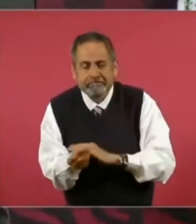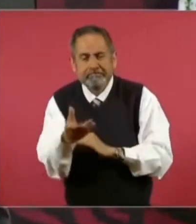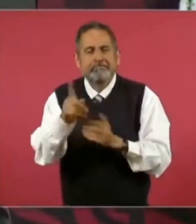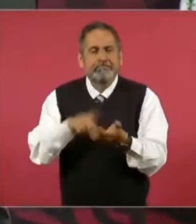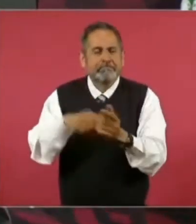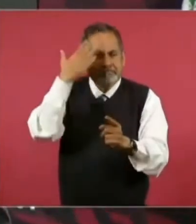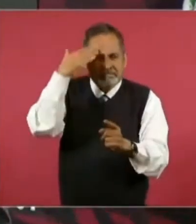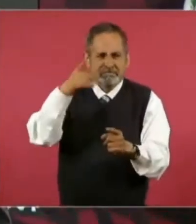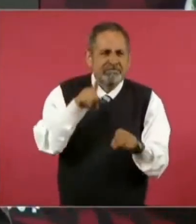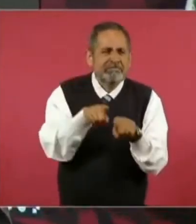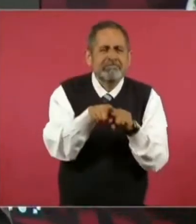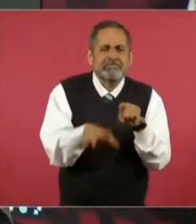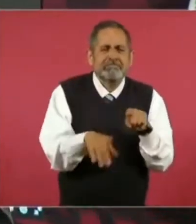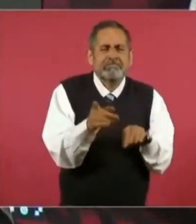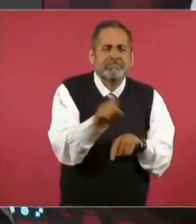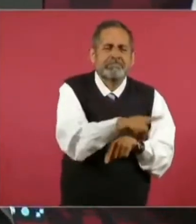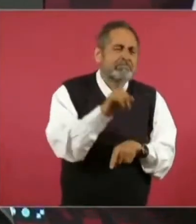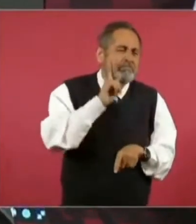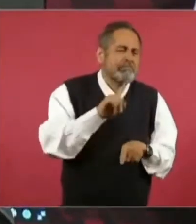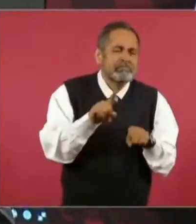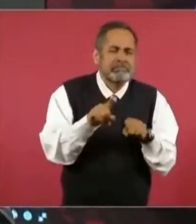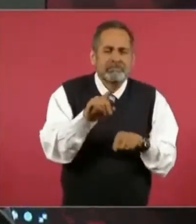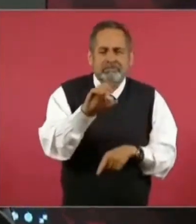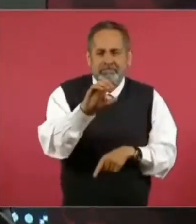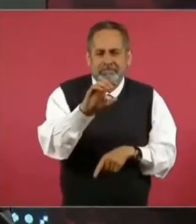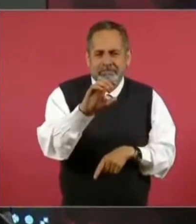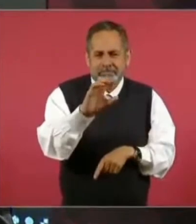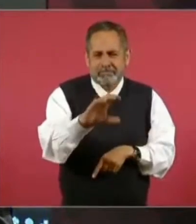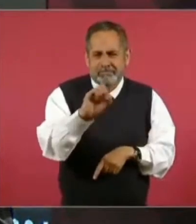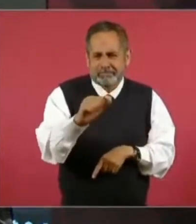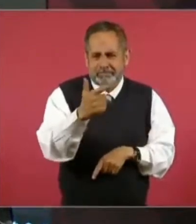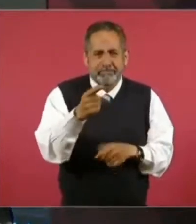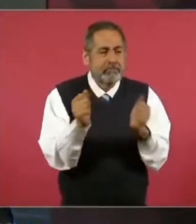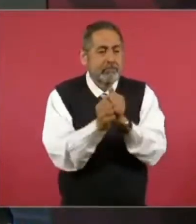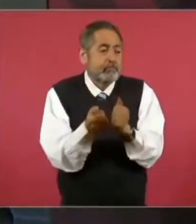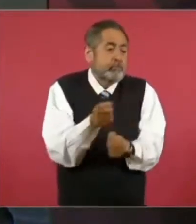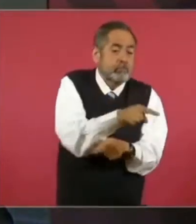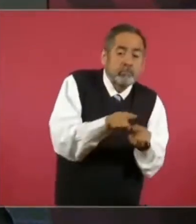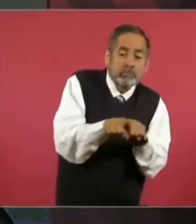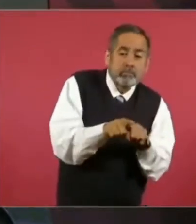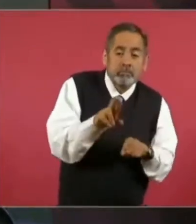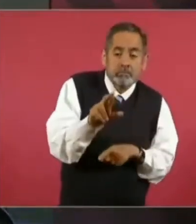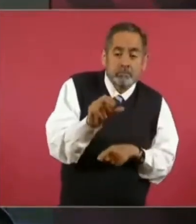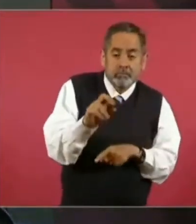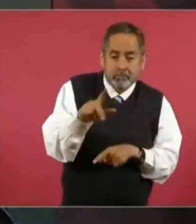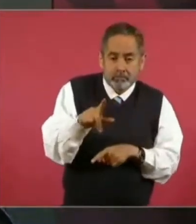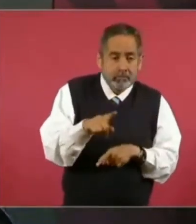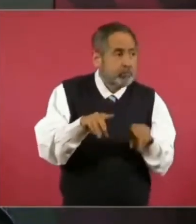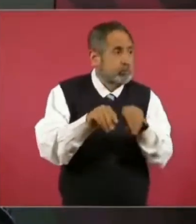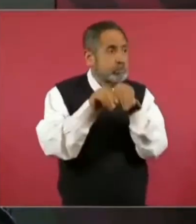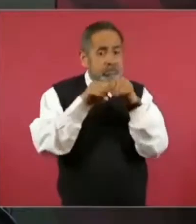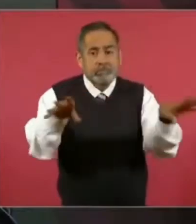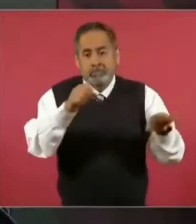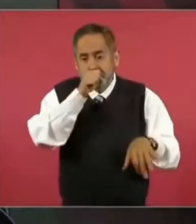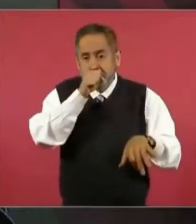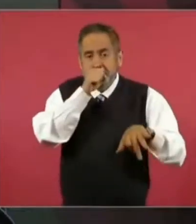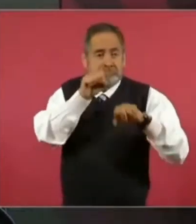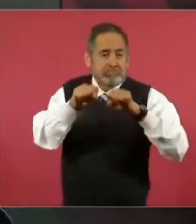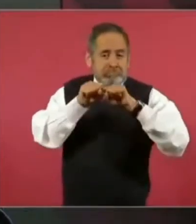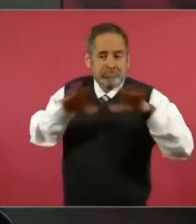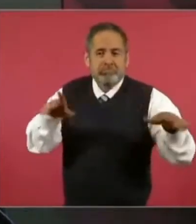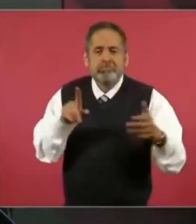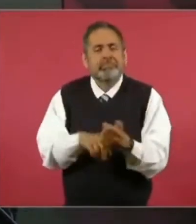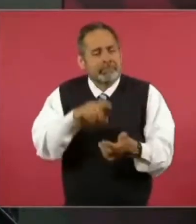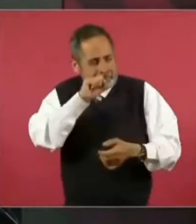señora hermana de Salinas con su hermano Raúl, que se dio a conocer con